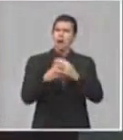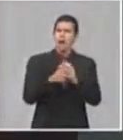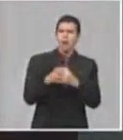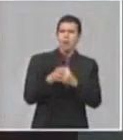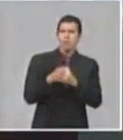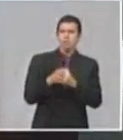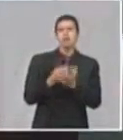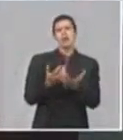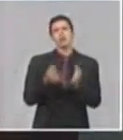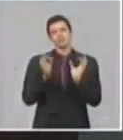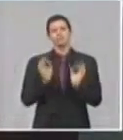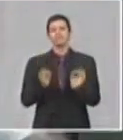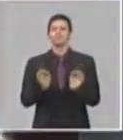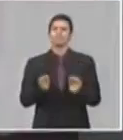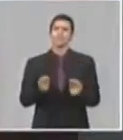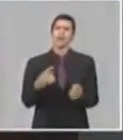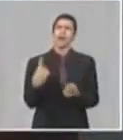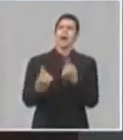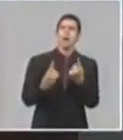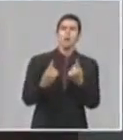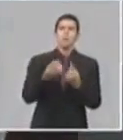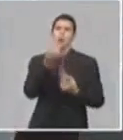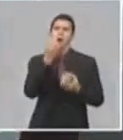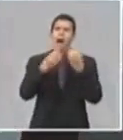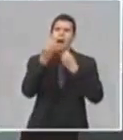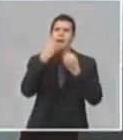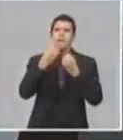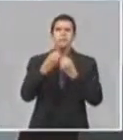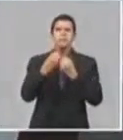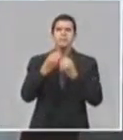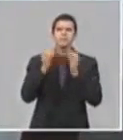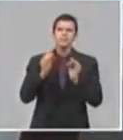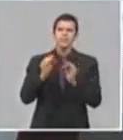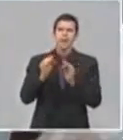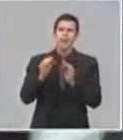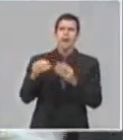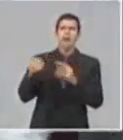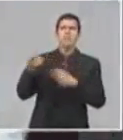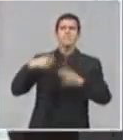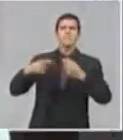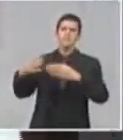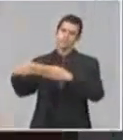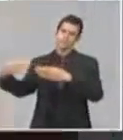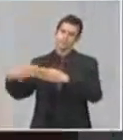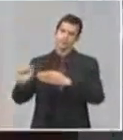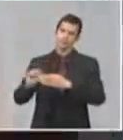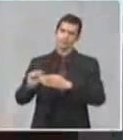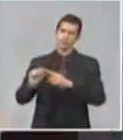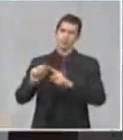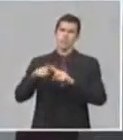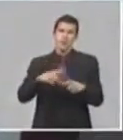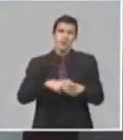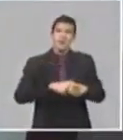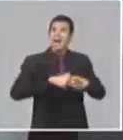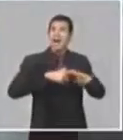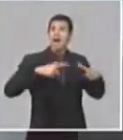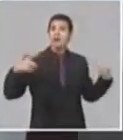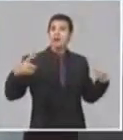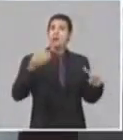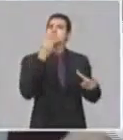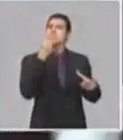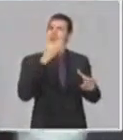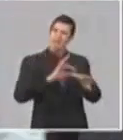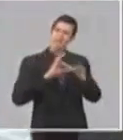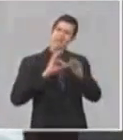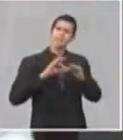que tendrán acceso a una parte de la población en divisas pero a todos cuando le estamos garantizando incluso esos que tienen divisas le estamos garantizando como mínimo de